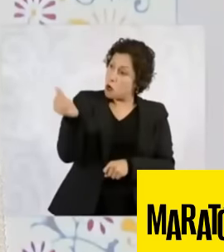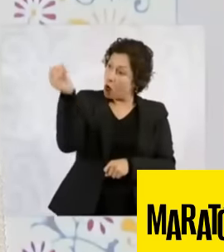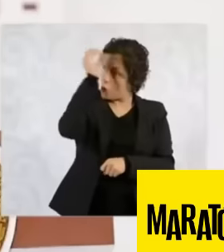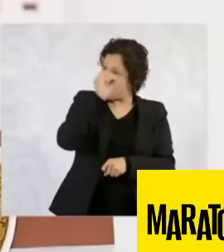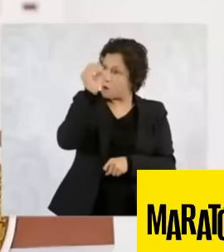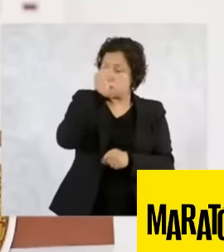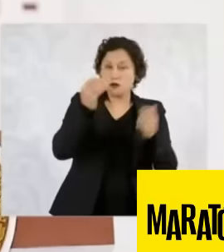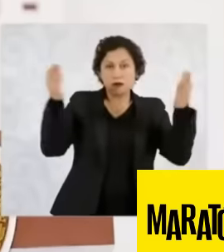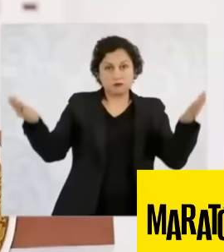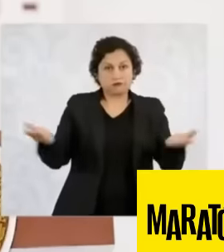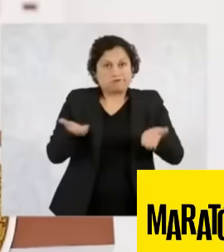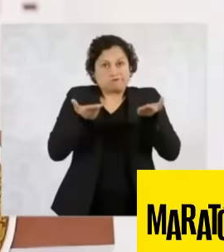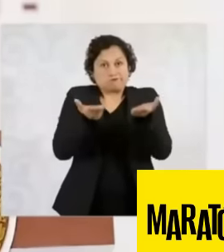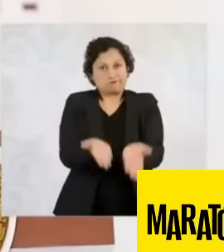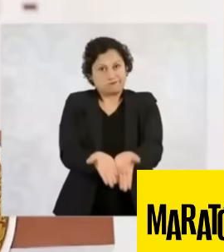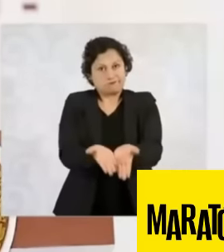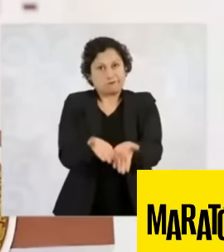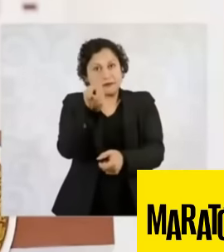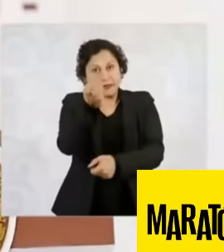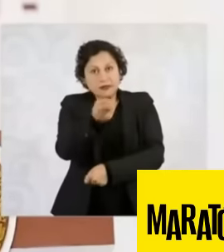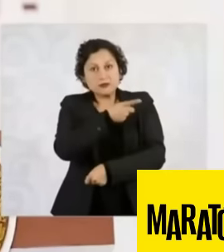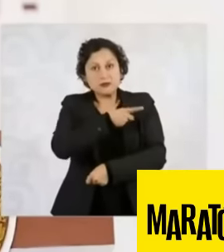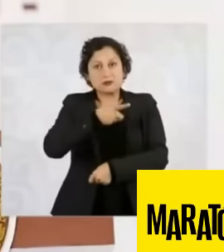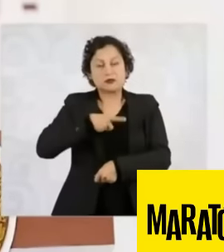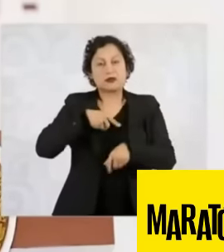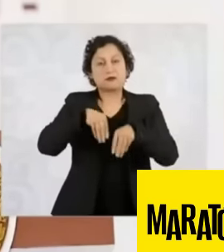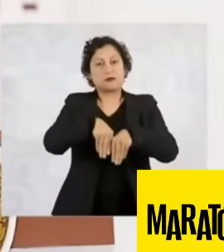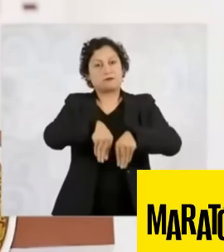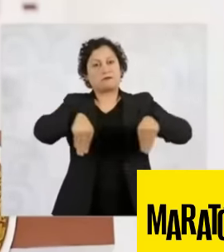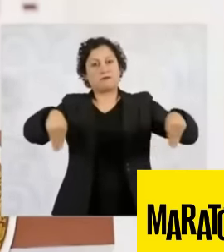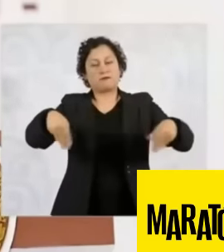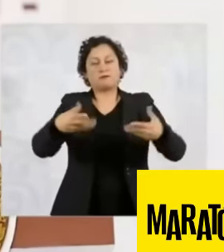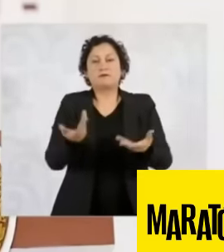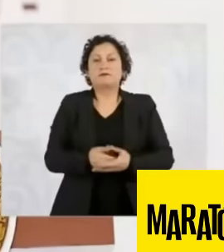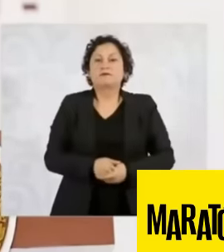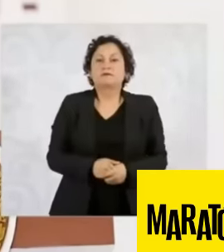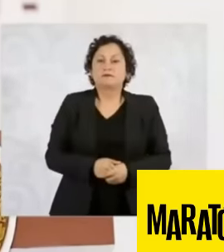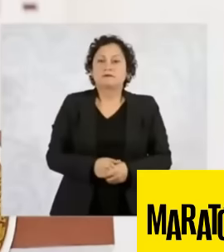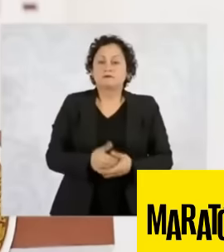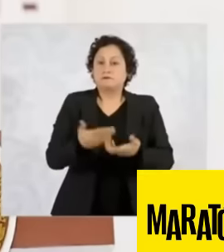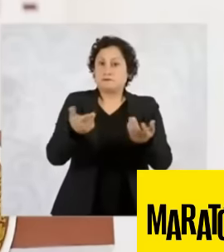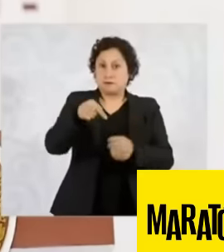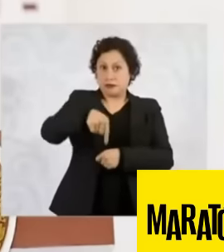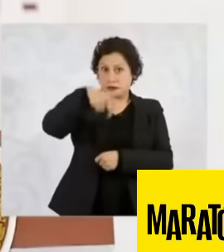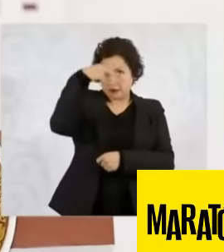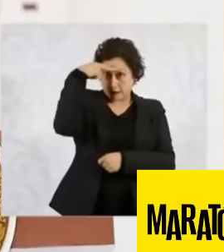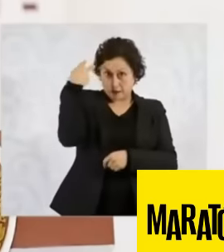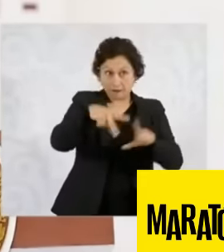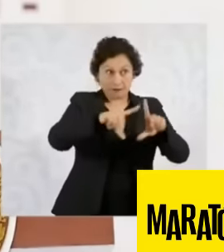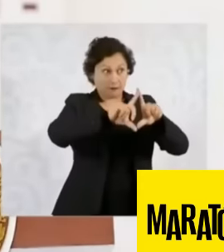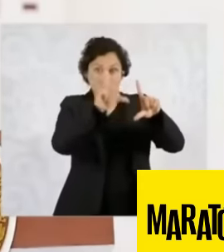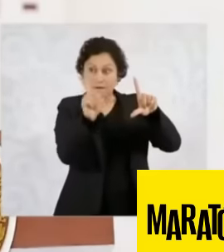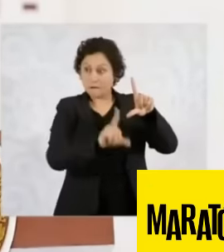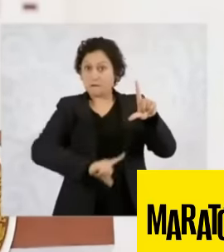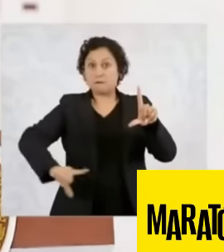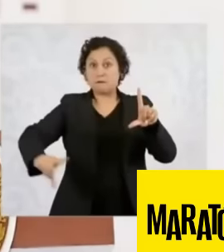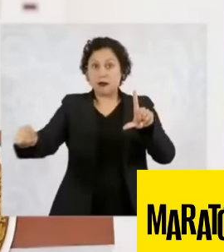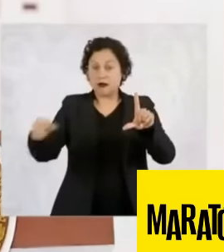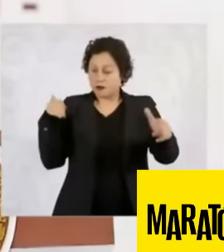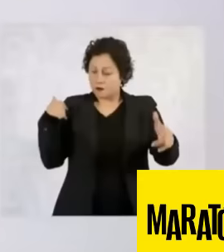otra además si algo estamos haciendo en México y va a ser un ejemplo